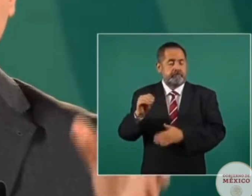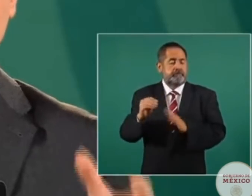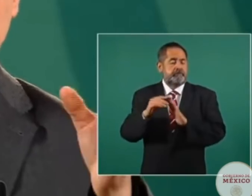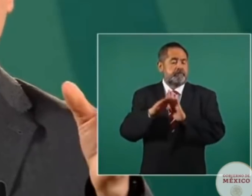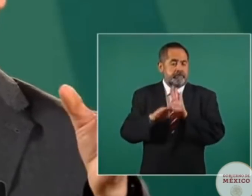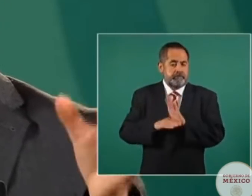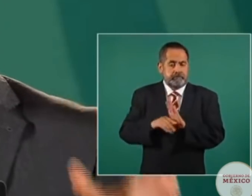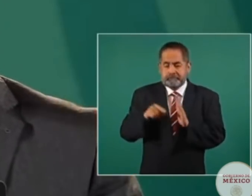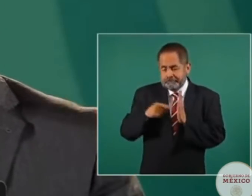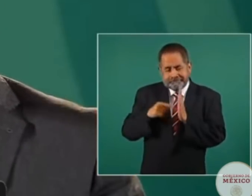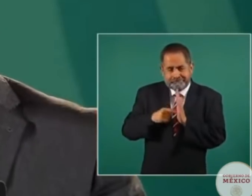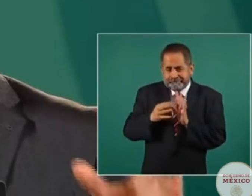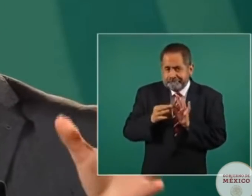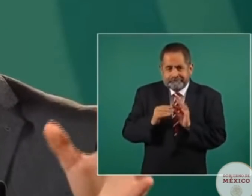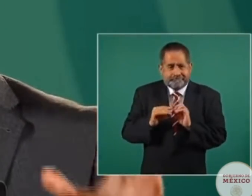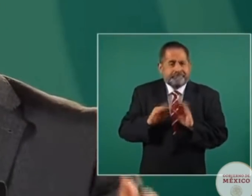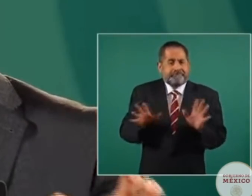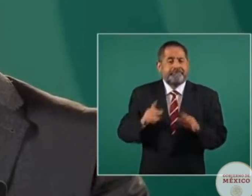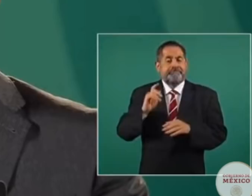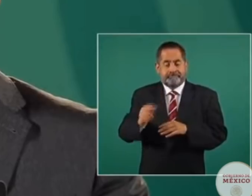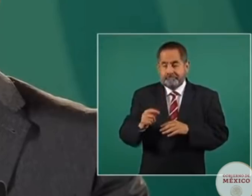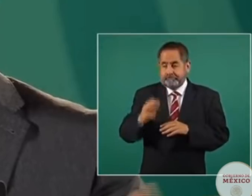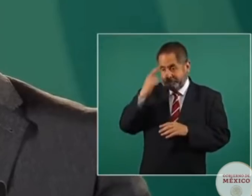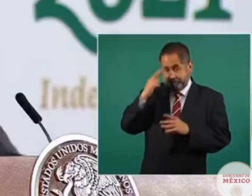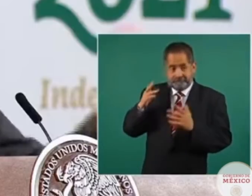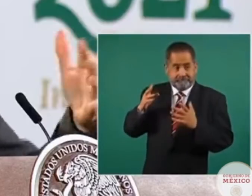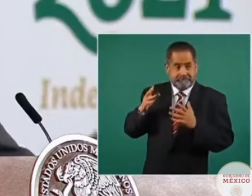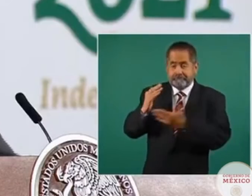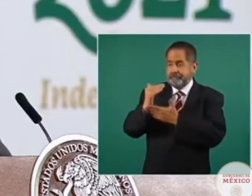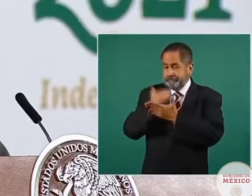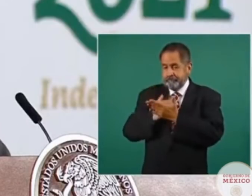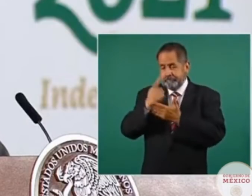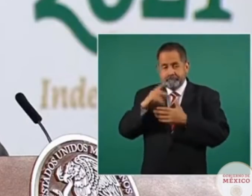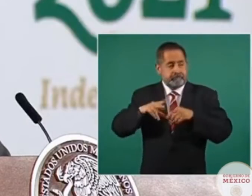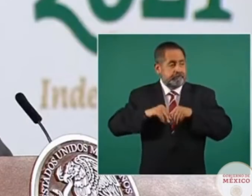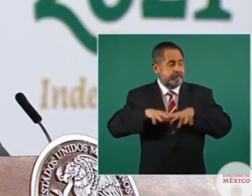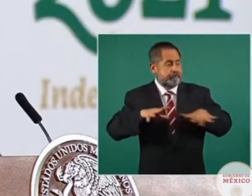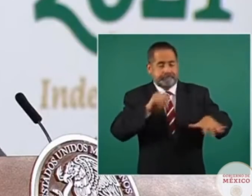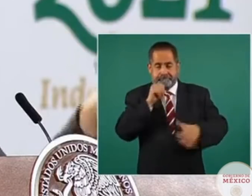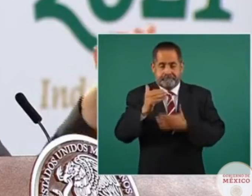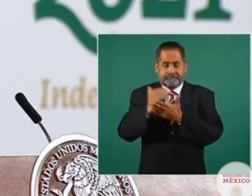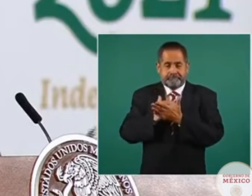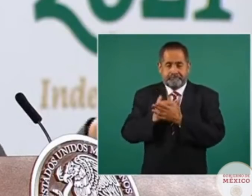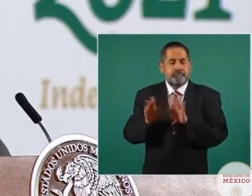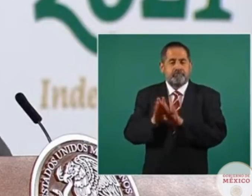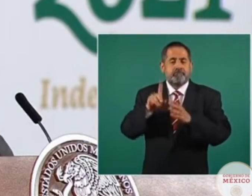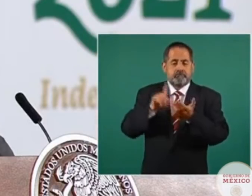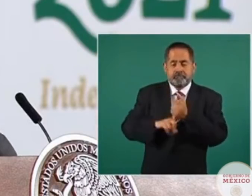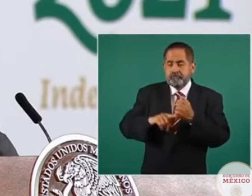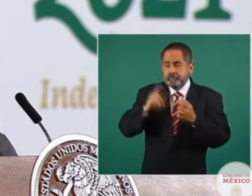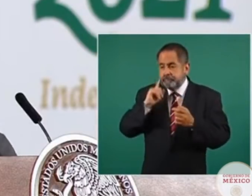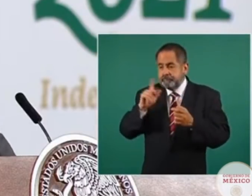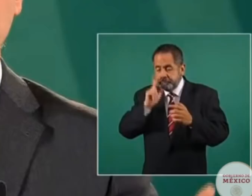que contempla de manera explícita que las medidas de prevención de propagación de enfermedades deben estar basadas en un